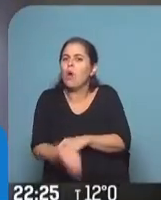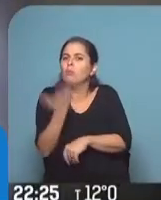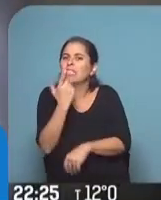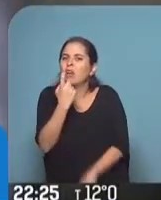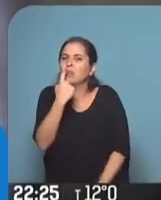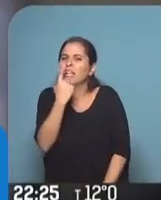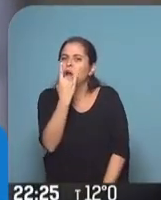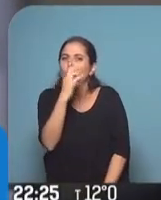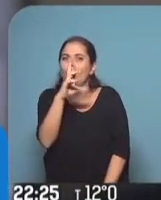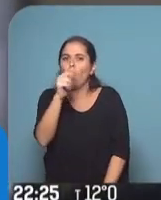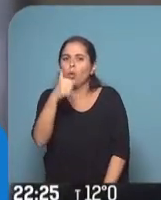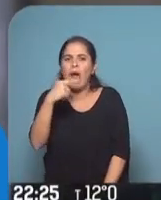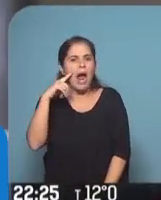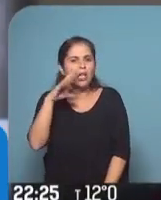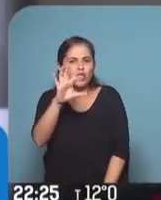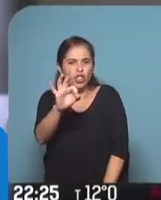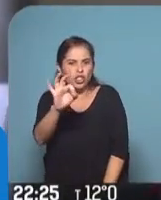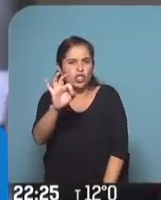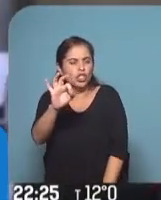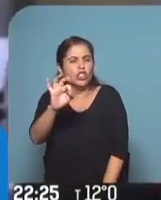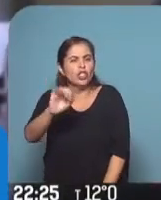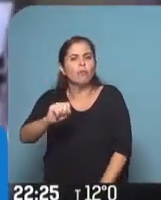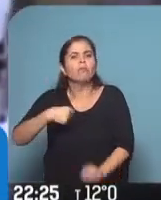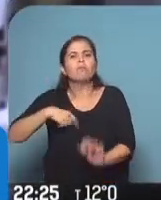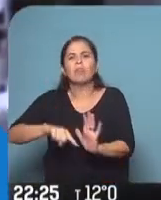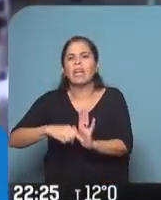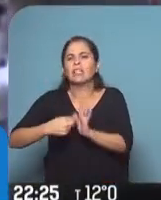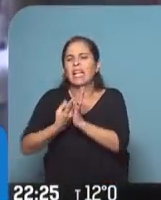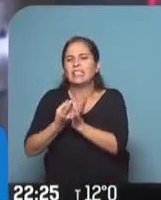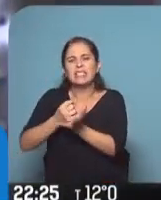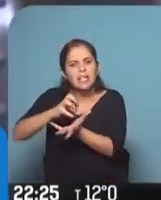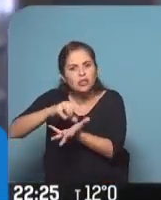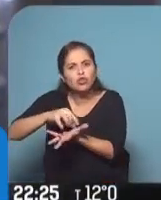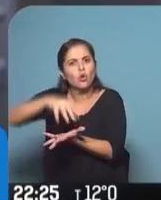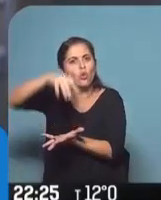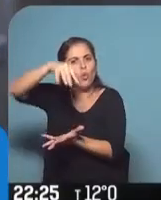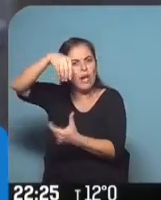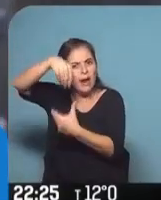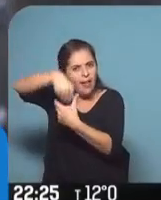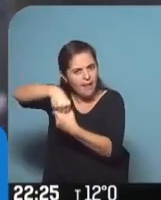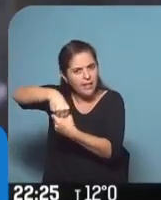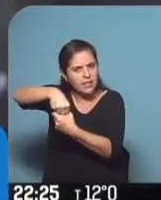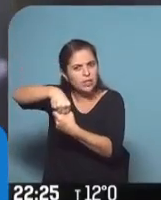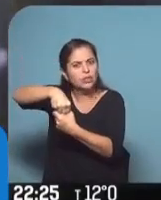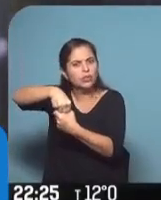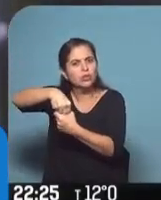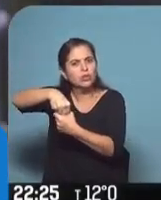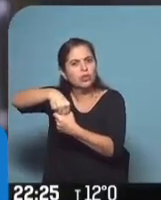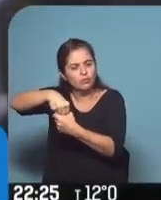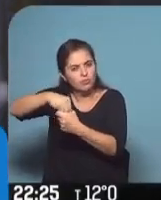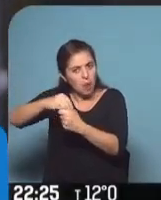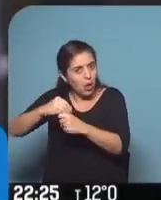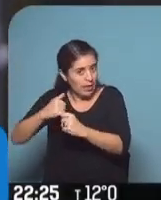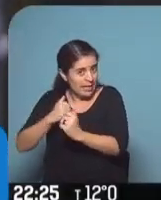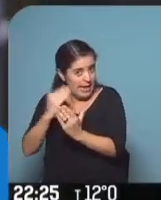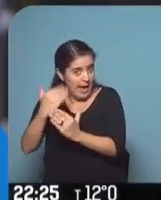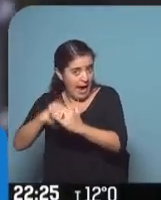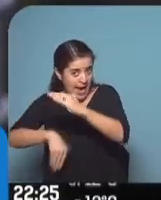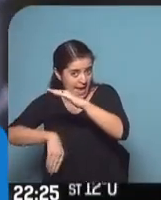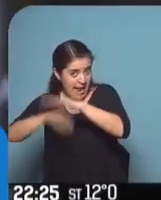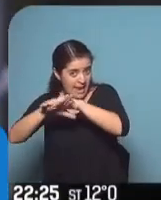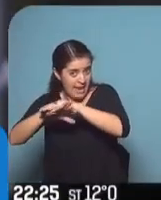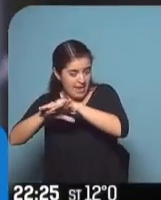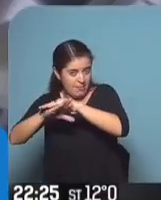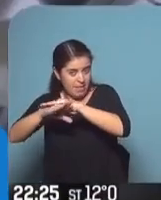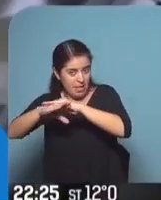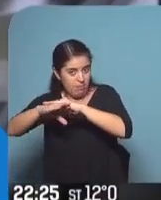centrales nucleares y que muy pronto comenzarán a traspasar los límites establecidos por el acuerdo nuclear para el stock que el país puede almacenar de